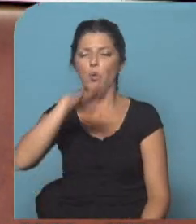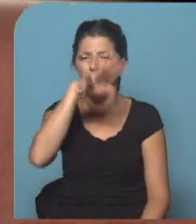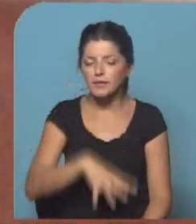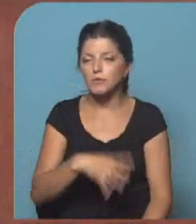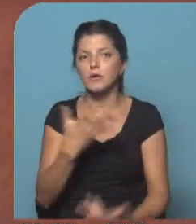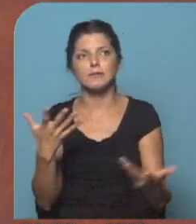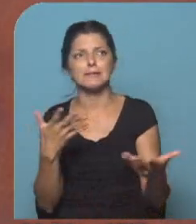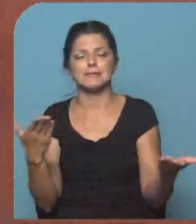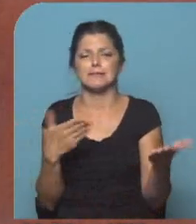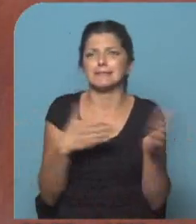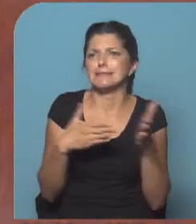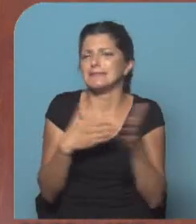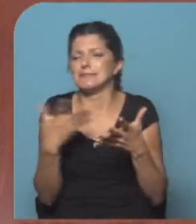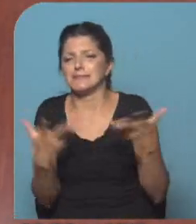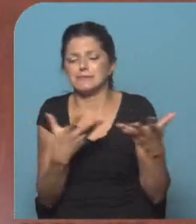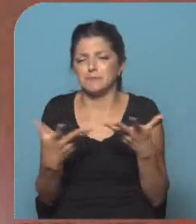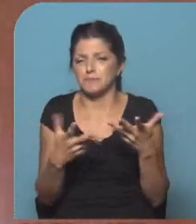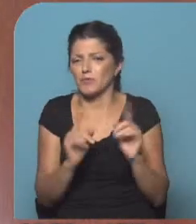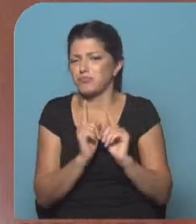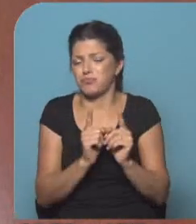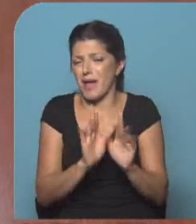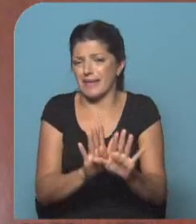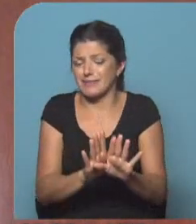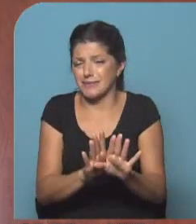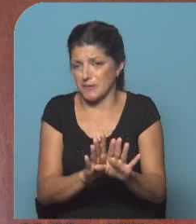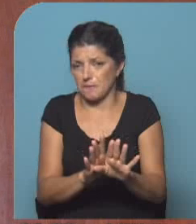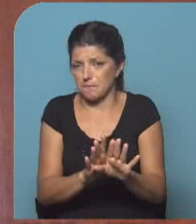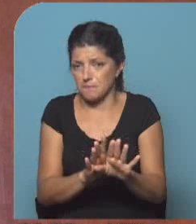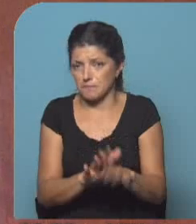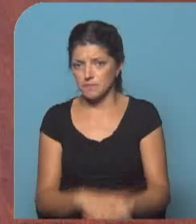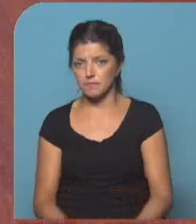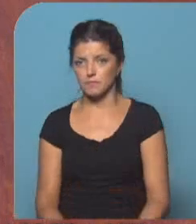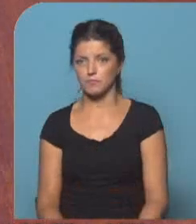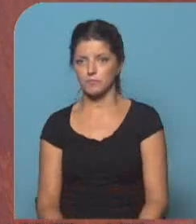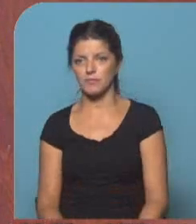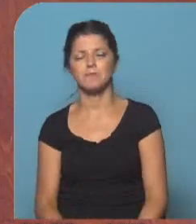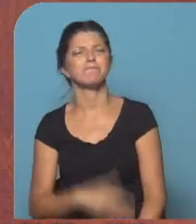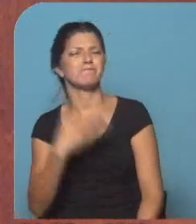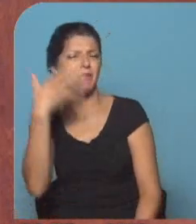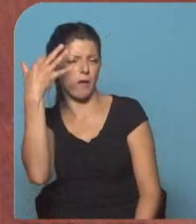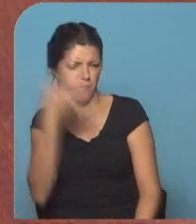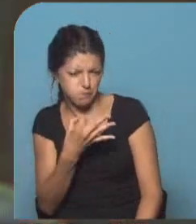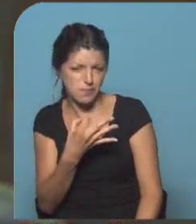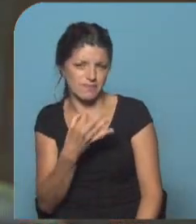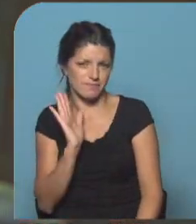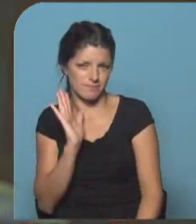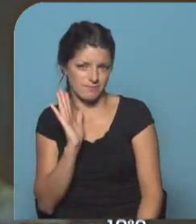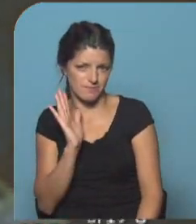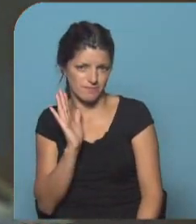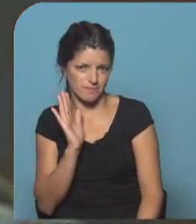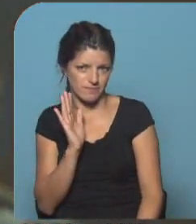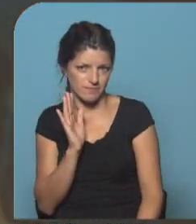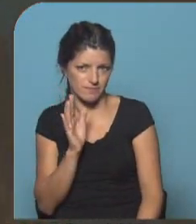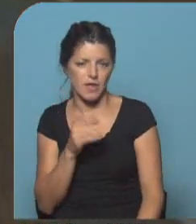trabada y va a estar trabada porque luego no hay forma de cómo se van a dar. Uno podría arriesgar que lo